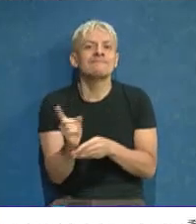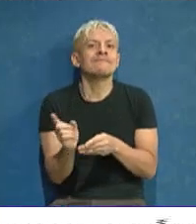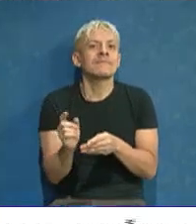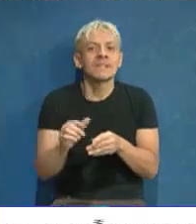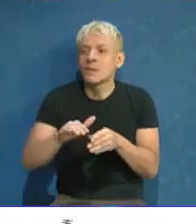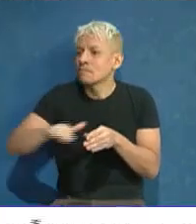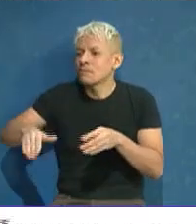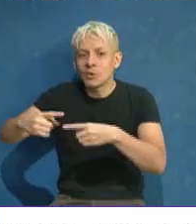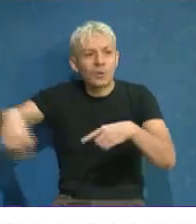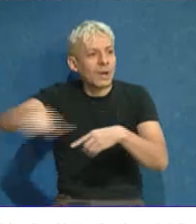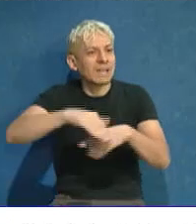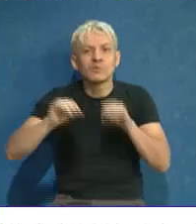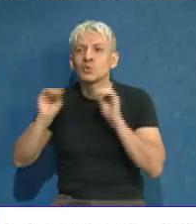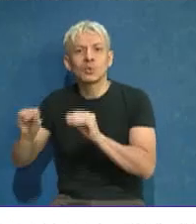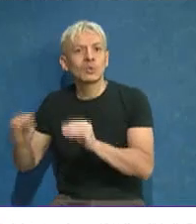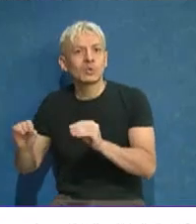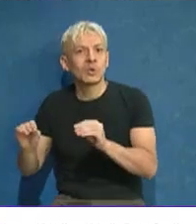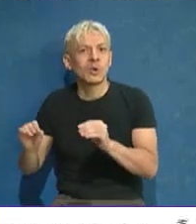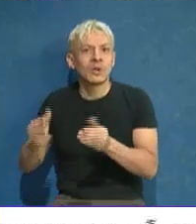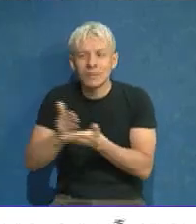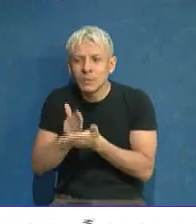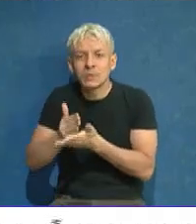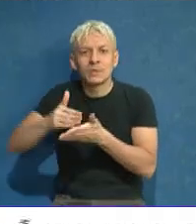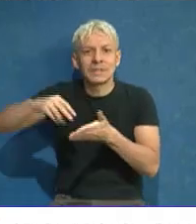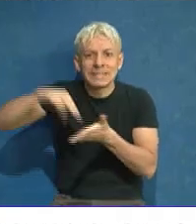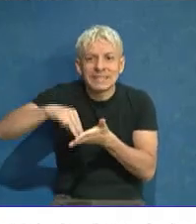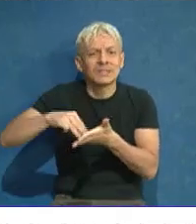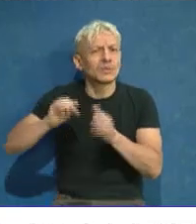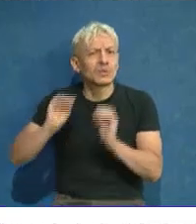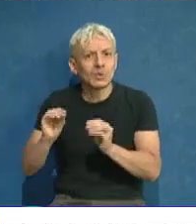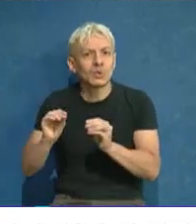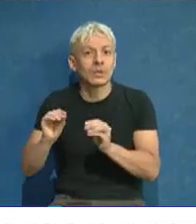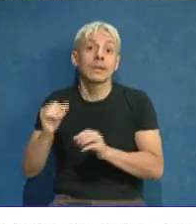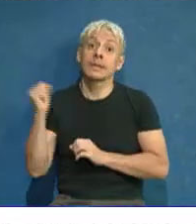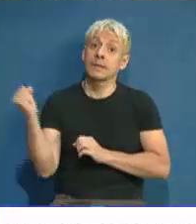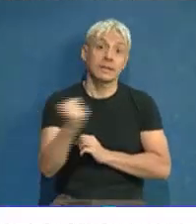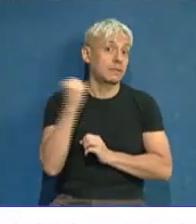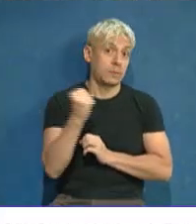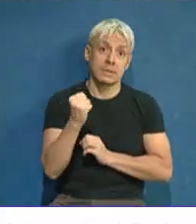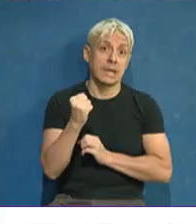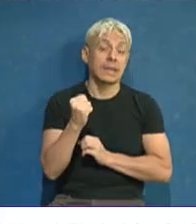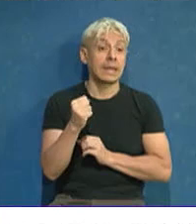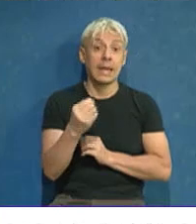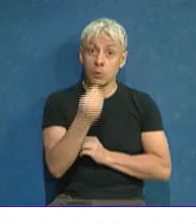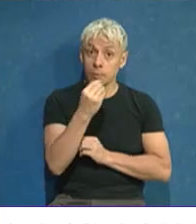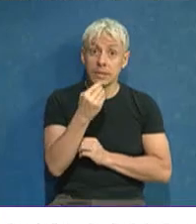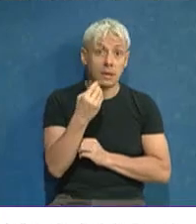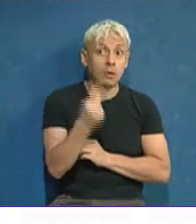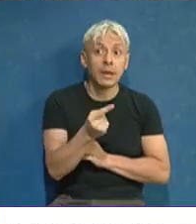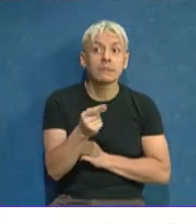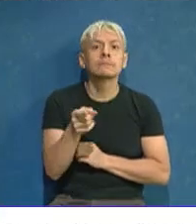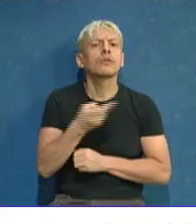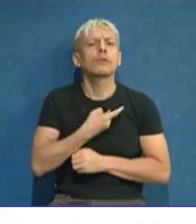limpieza de los utensilios es importante también que la compra de alimentos la realicemos en establecimientos que estén perfectamente habilitados